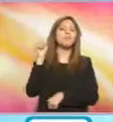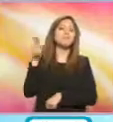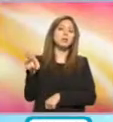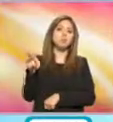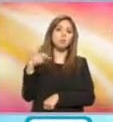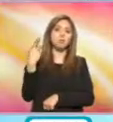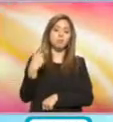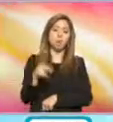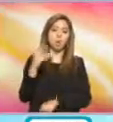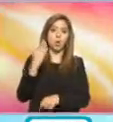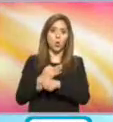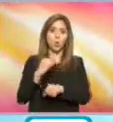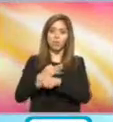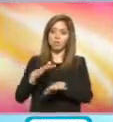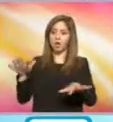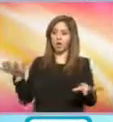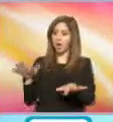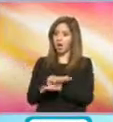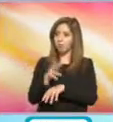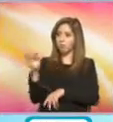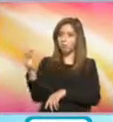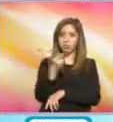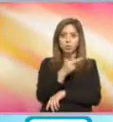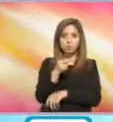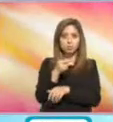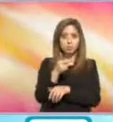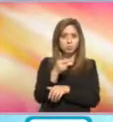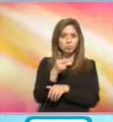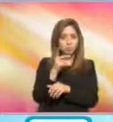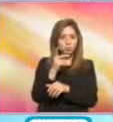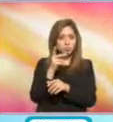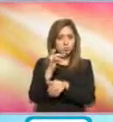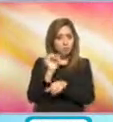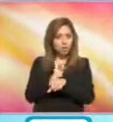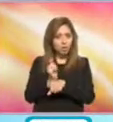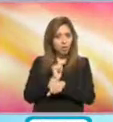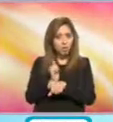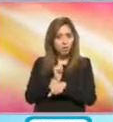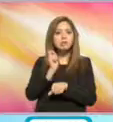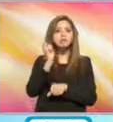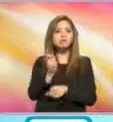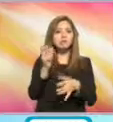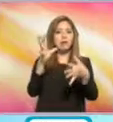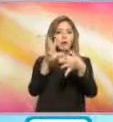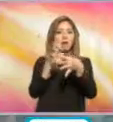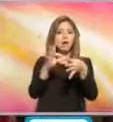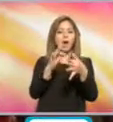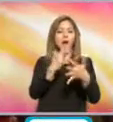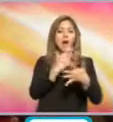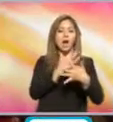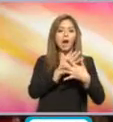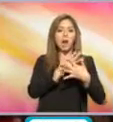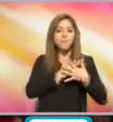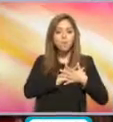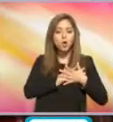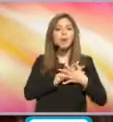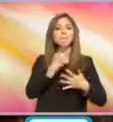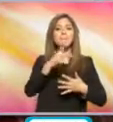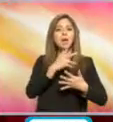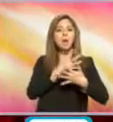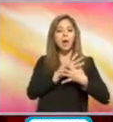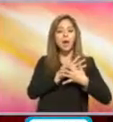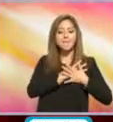sí es un duelo de actuaciones, y es una obra que nos habla del amor, de un amor que se